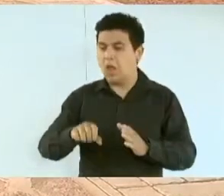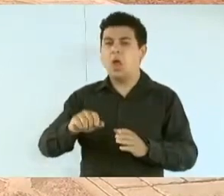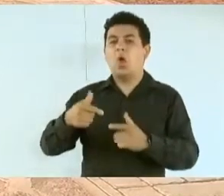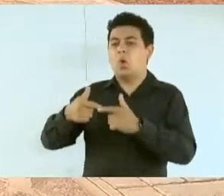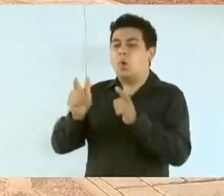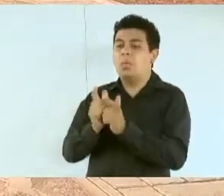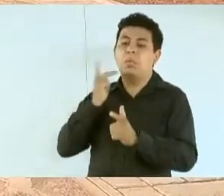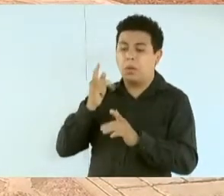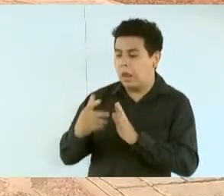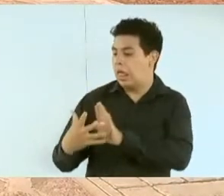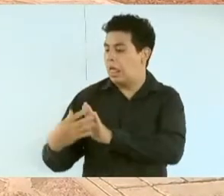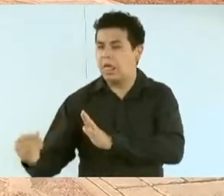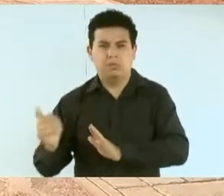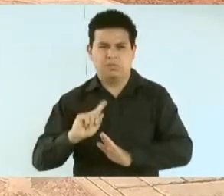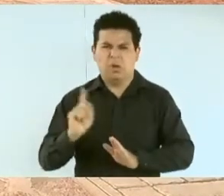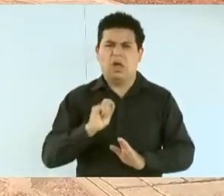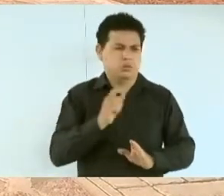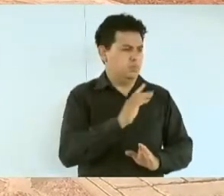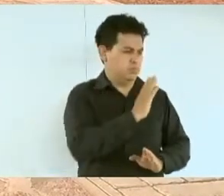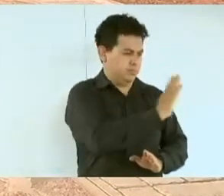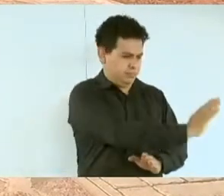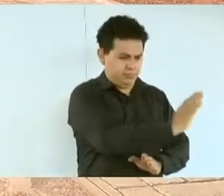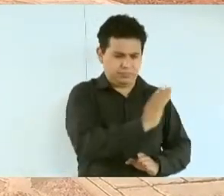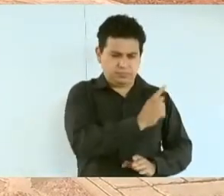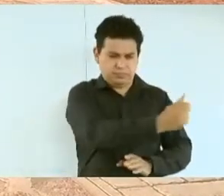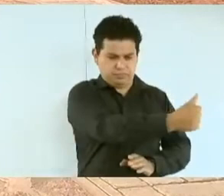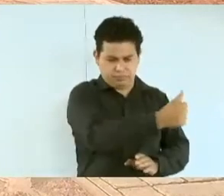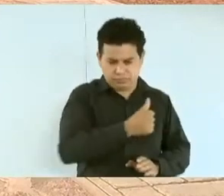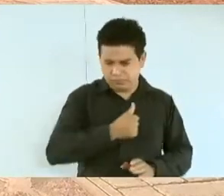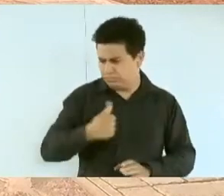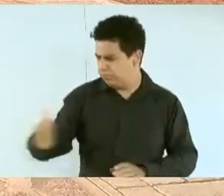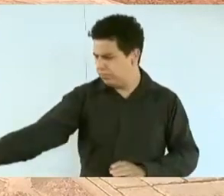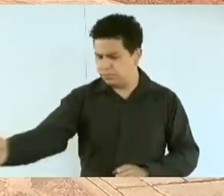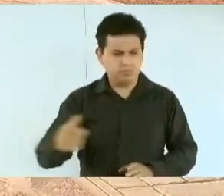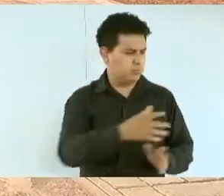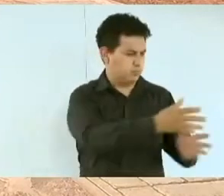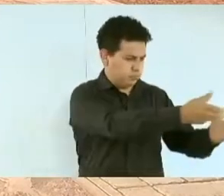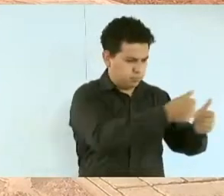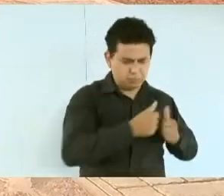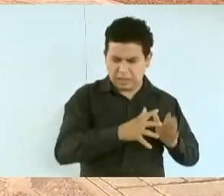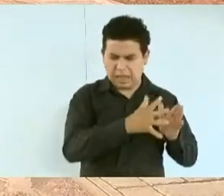Es nada más cosa de